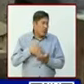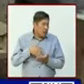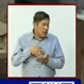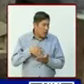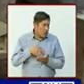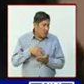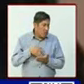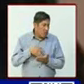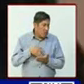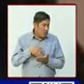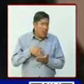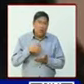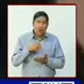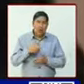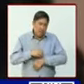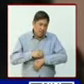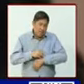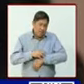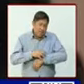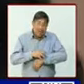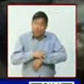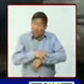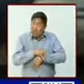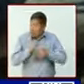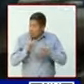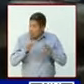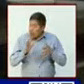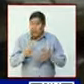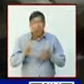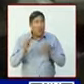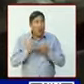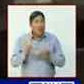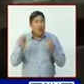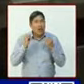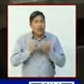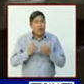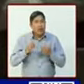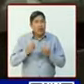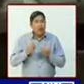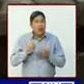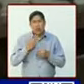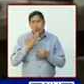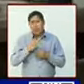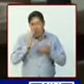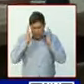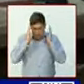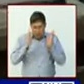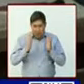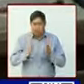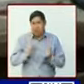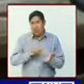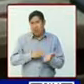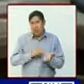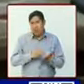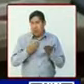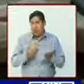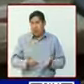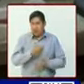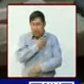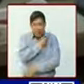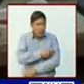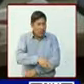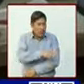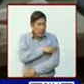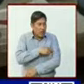está con una infección que está corriendo ya más de lo debido por la mala atención de los médicos aquí en el